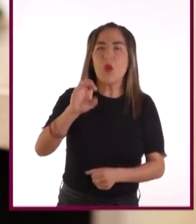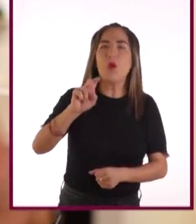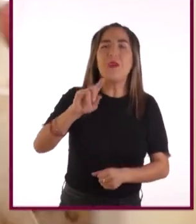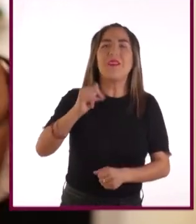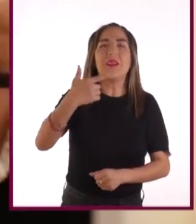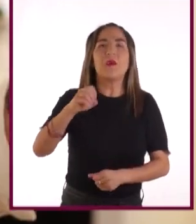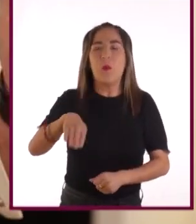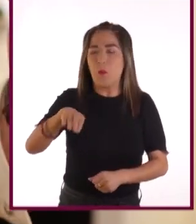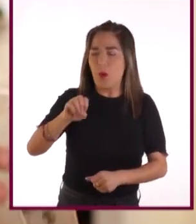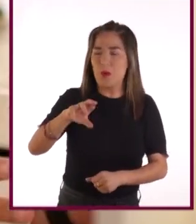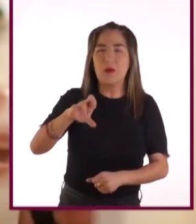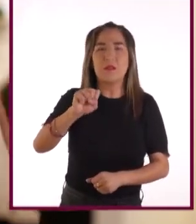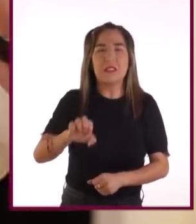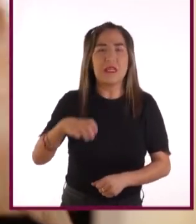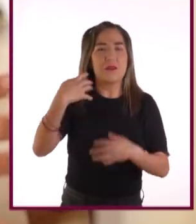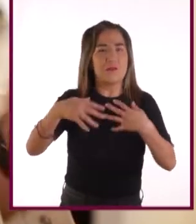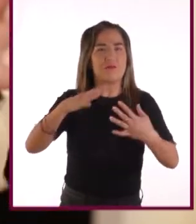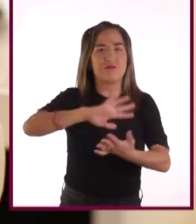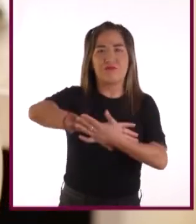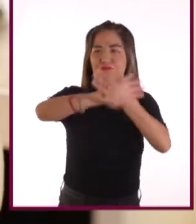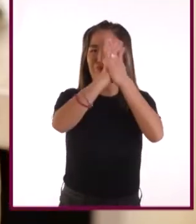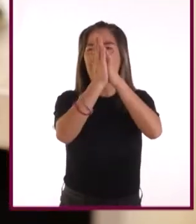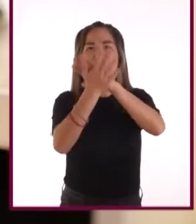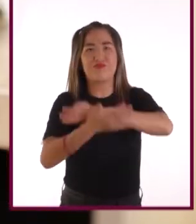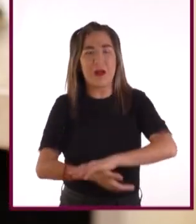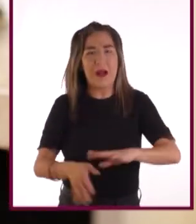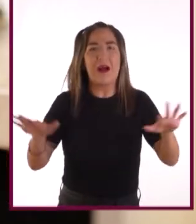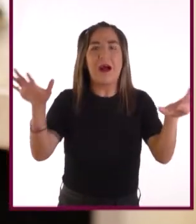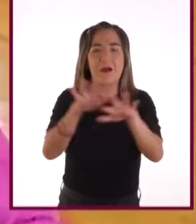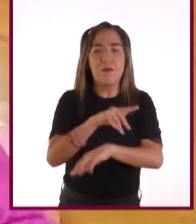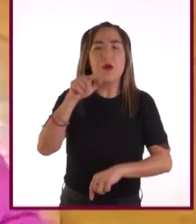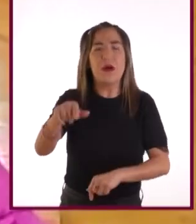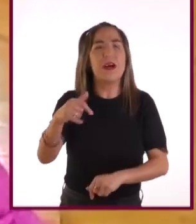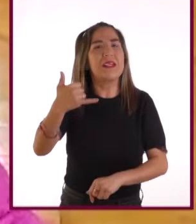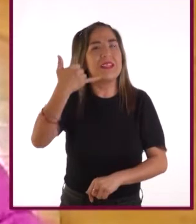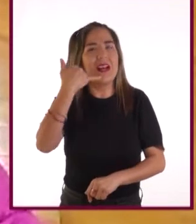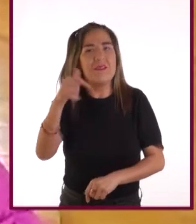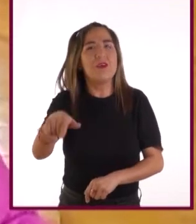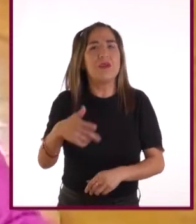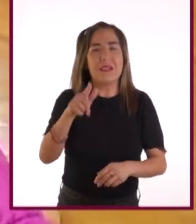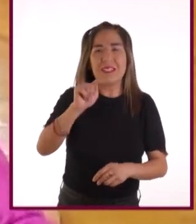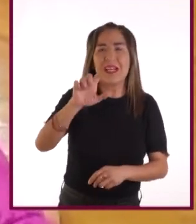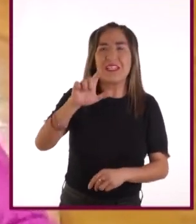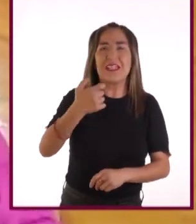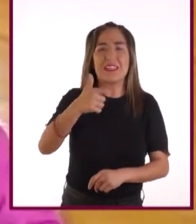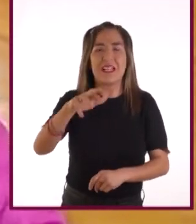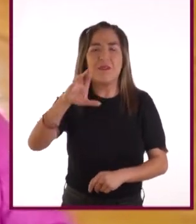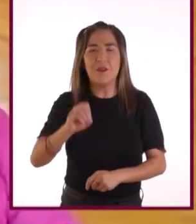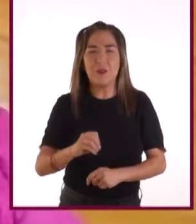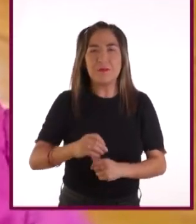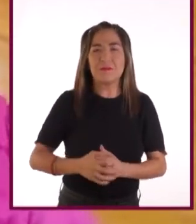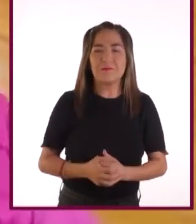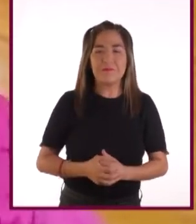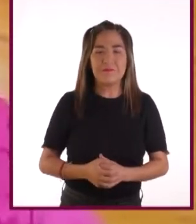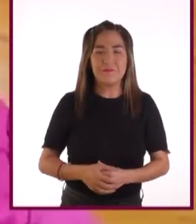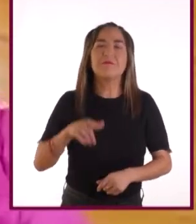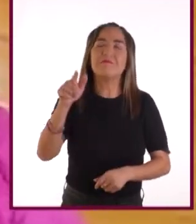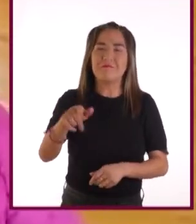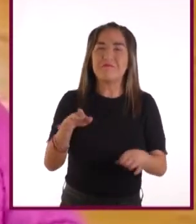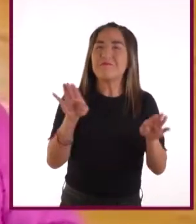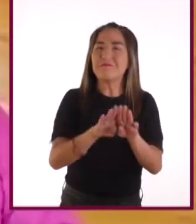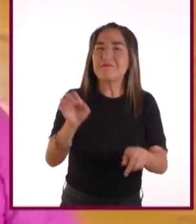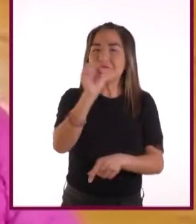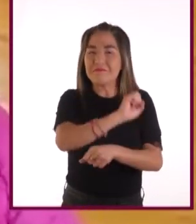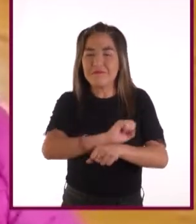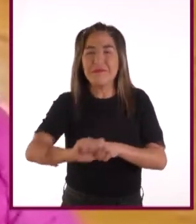Morse. ¿Por qué trascendió el código Morse al telégrafo? El código Morse es un código muy simple en